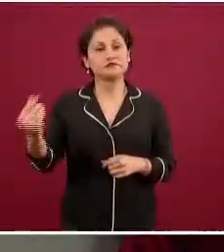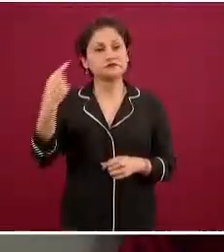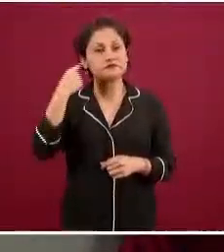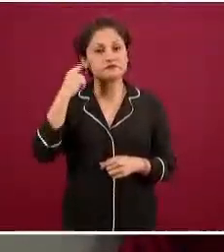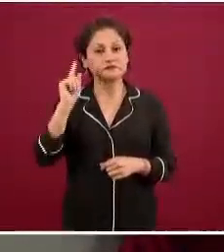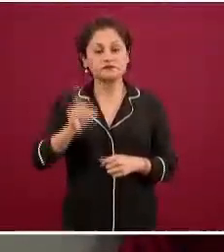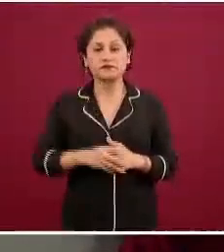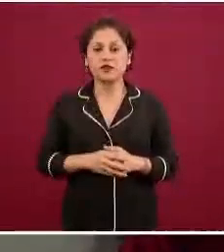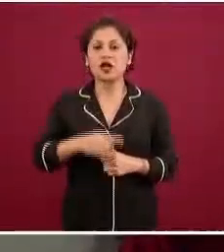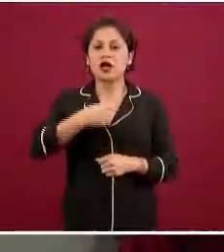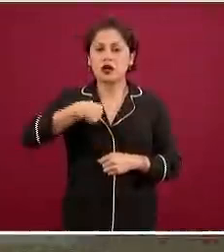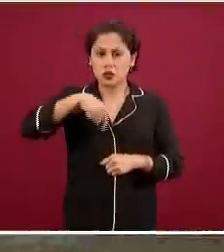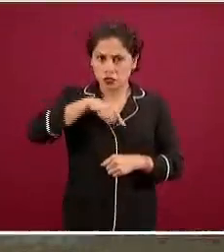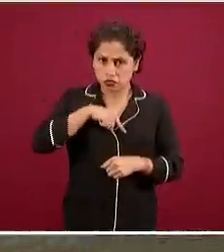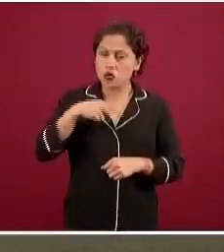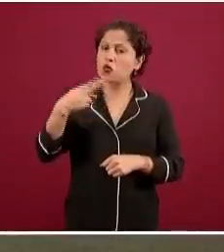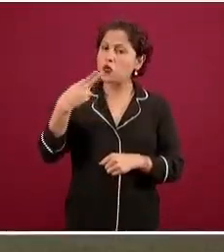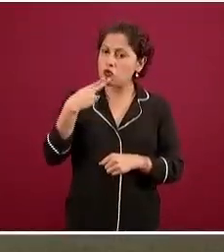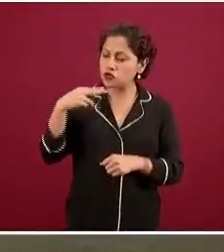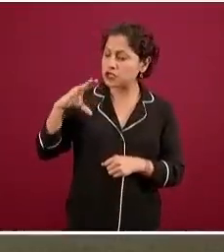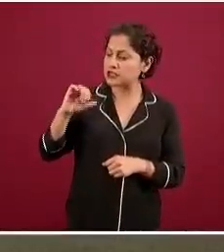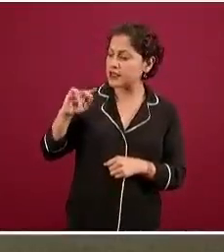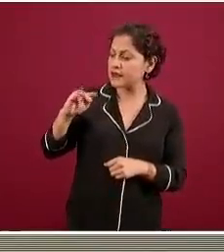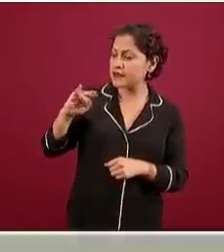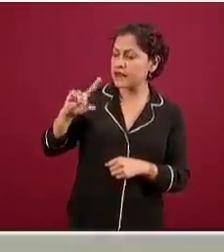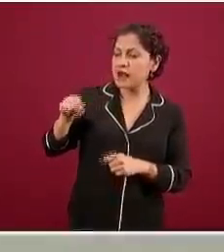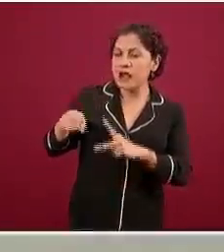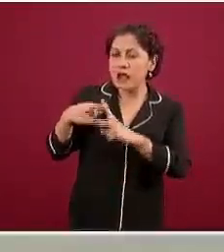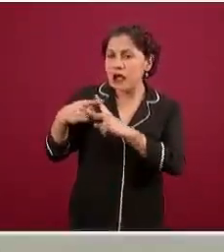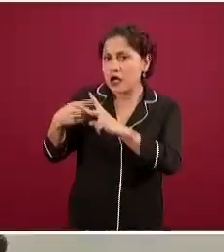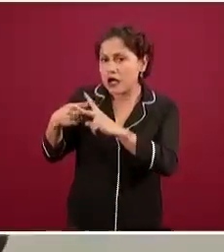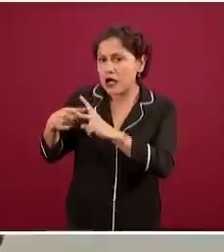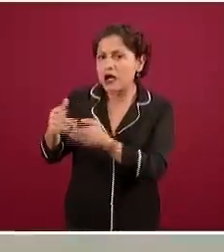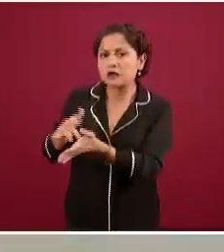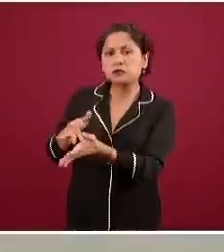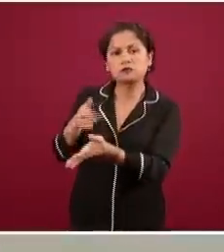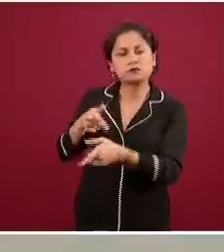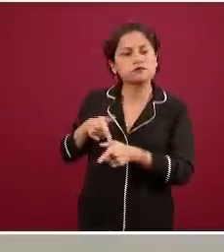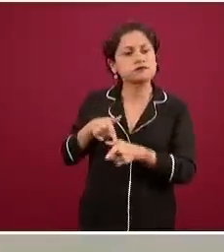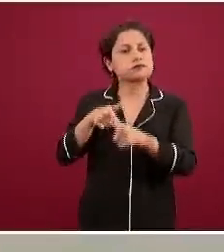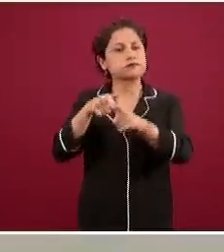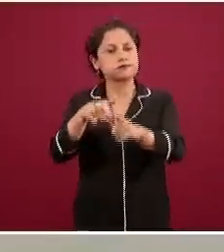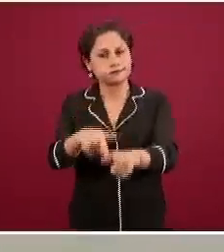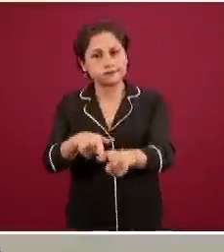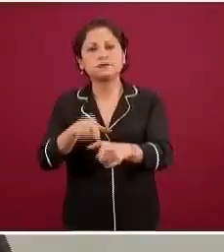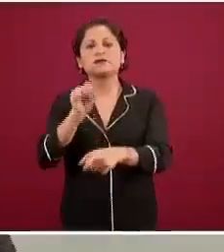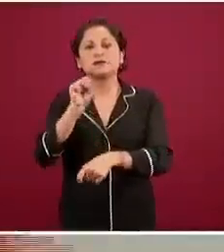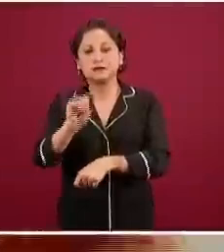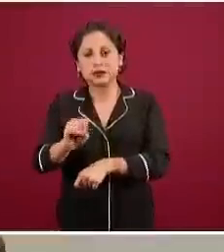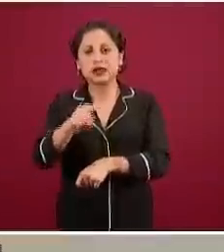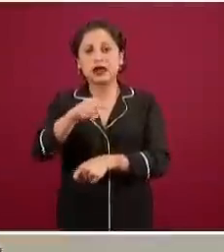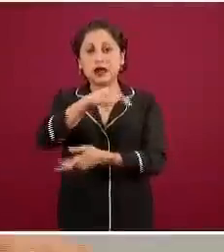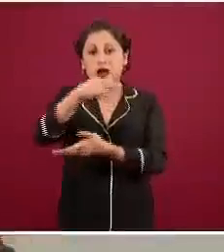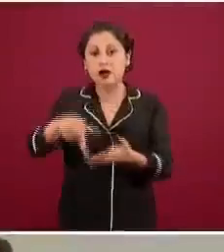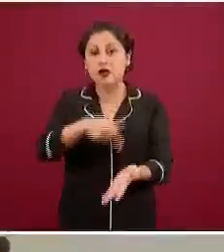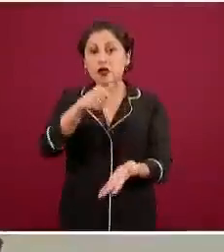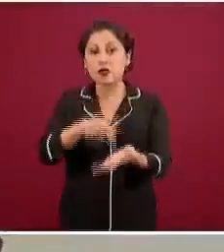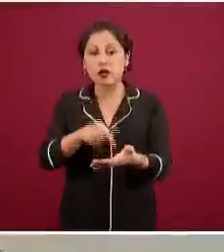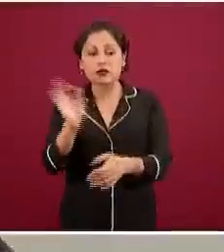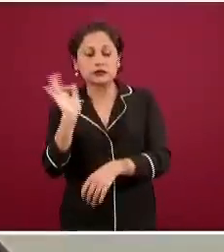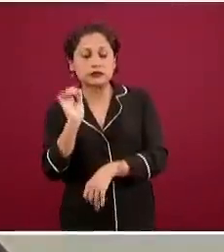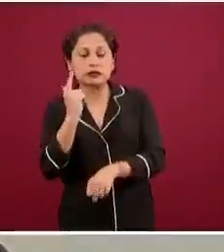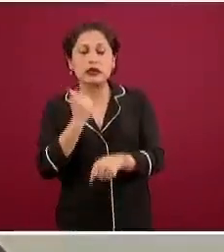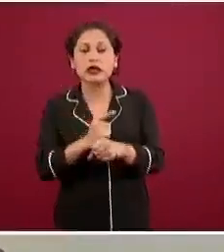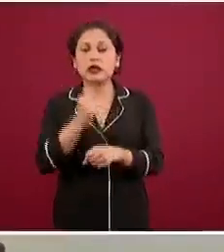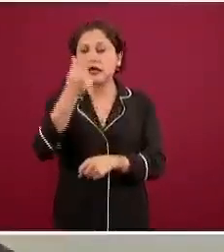Seguiremos utilizando el modelo Centinela y donde se cumpla la definición de caso en las unidades de salud monitoras de influenza o en el 100% de los